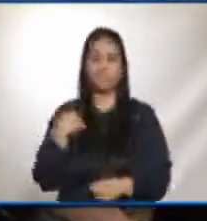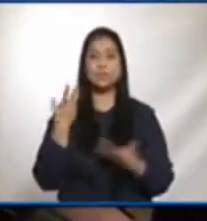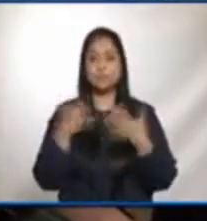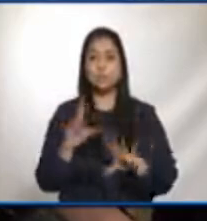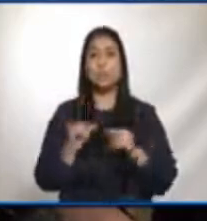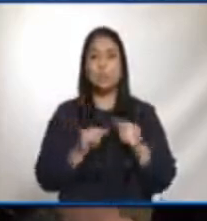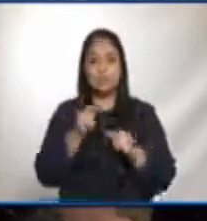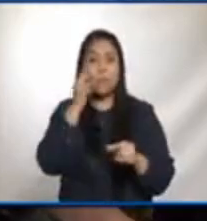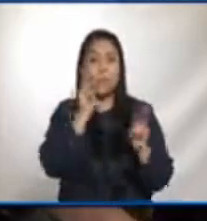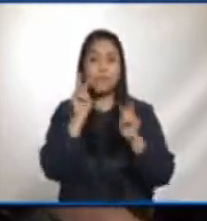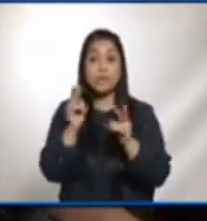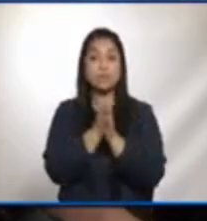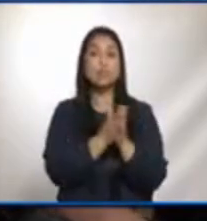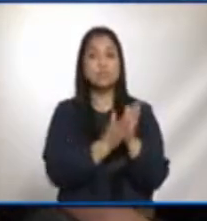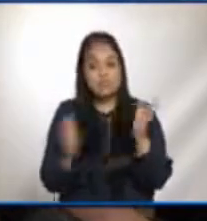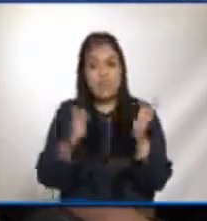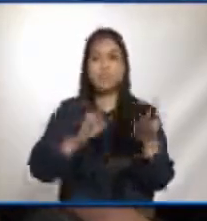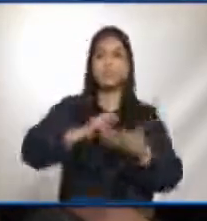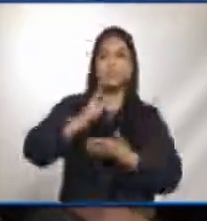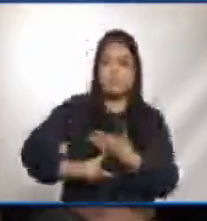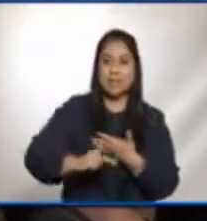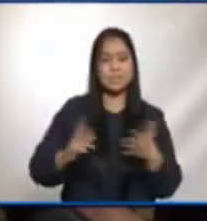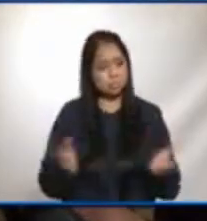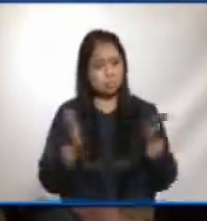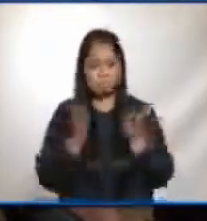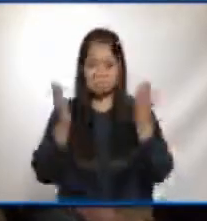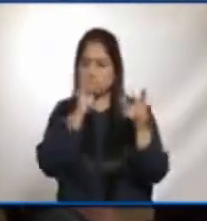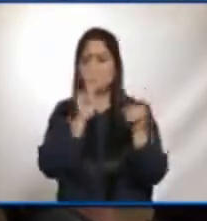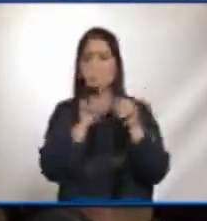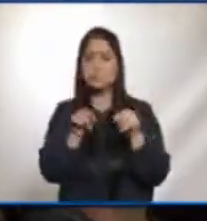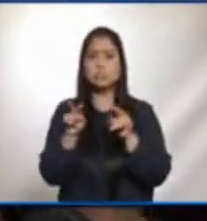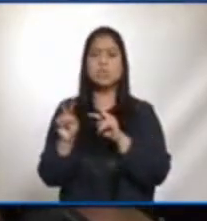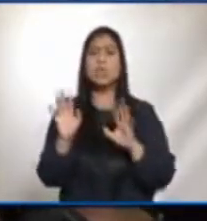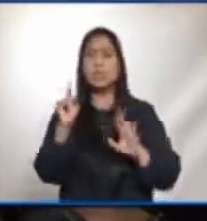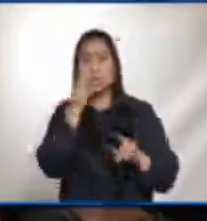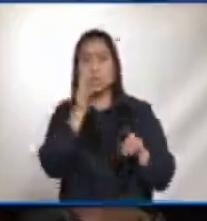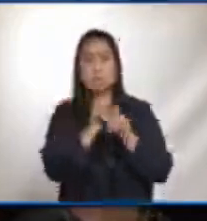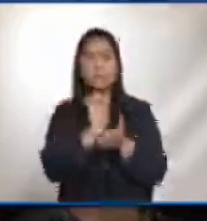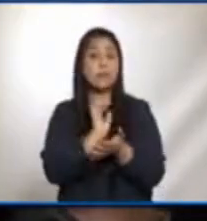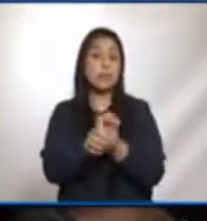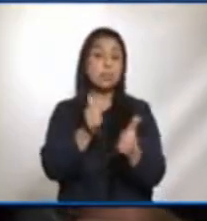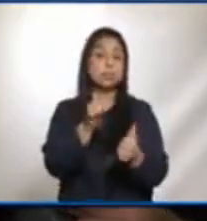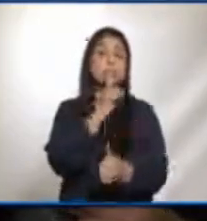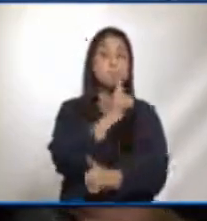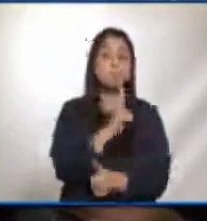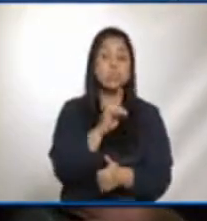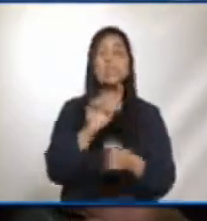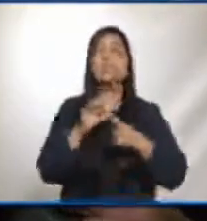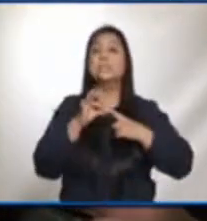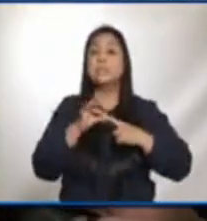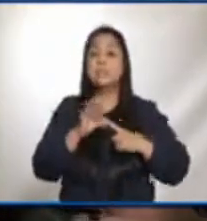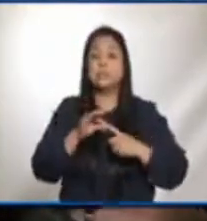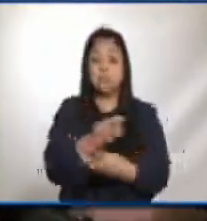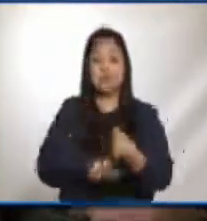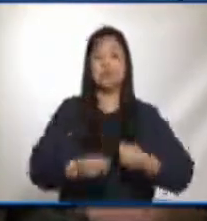paso, viendo los proyectos e impulsándolos. Yo creo que vamos a tener buenos resultados, especialmente en la reactivación